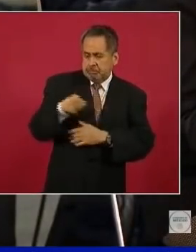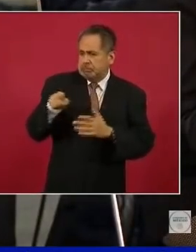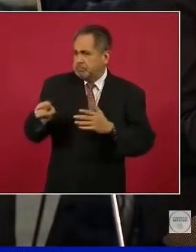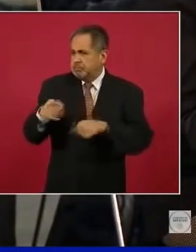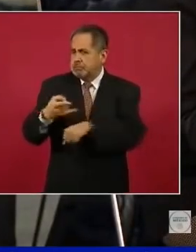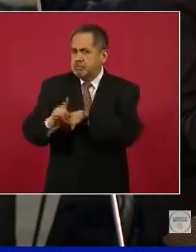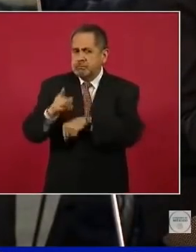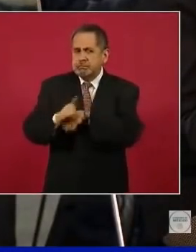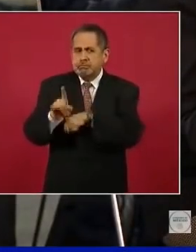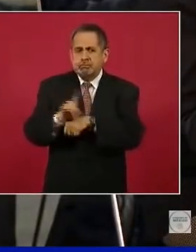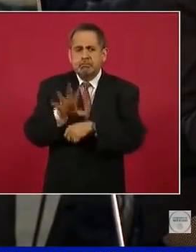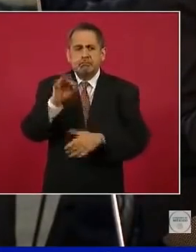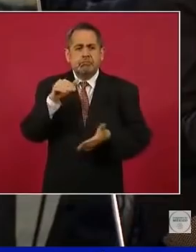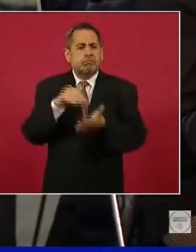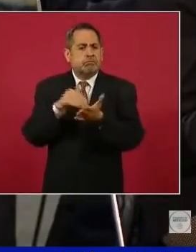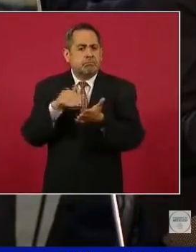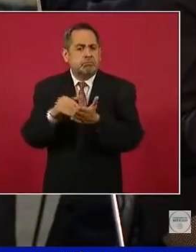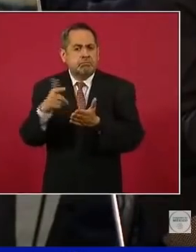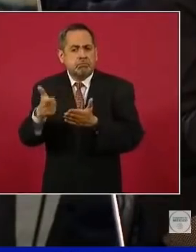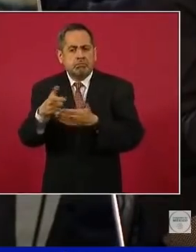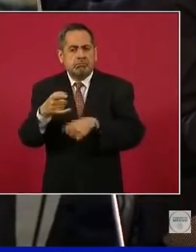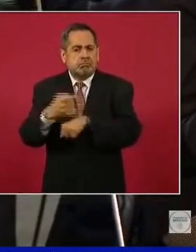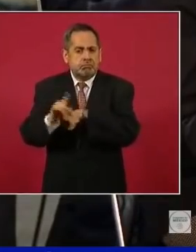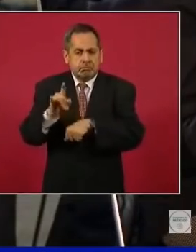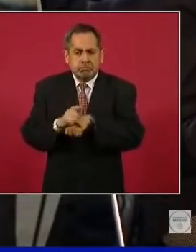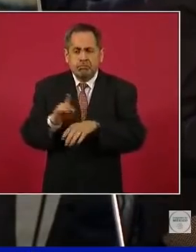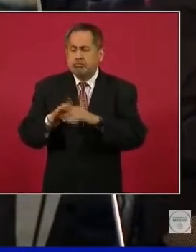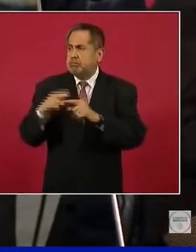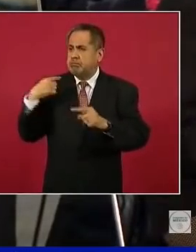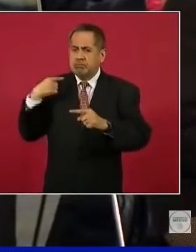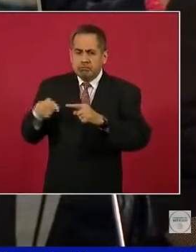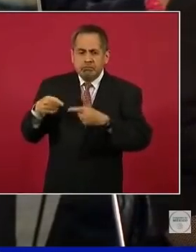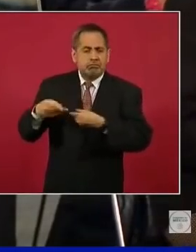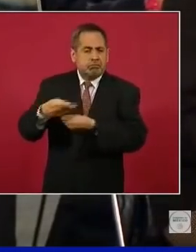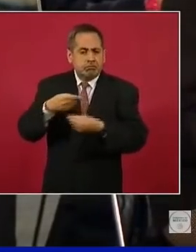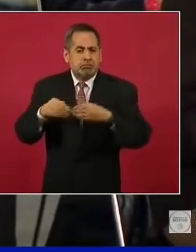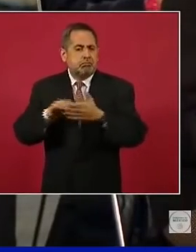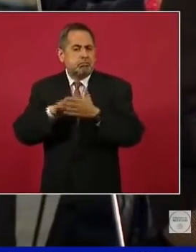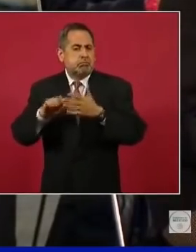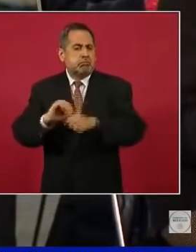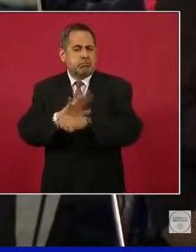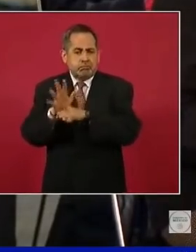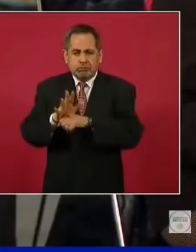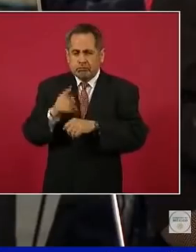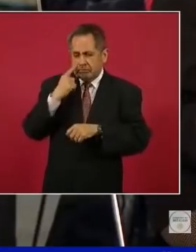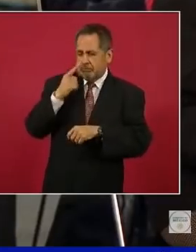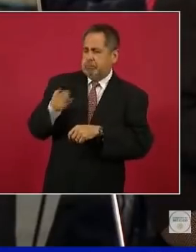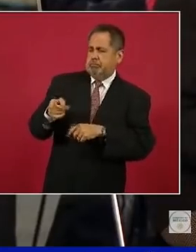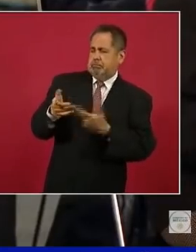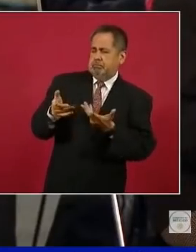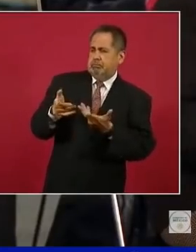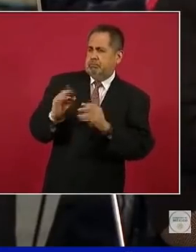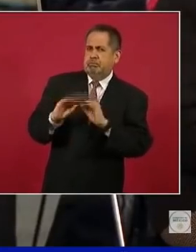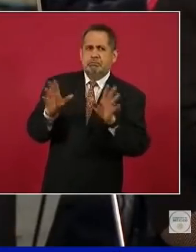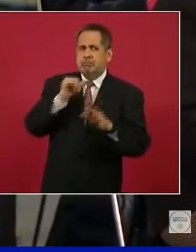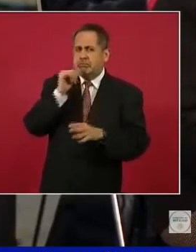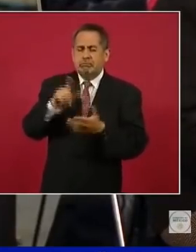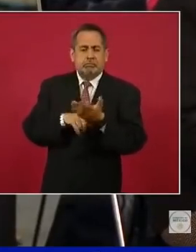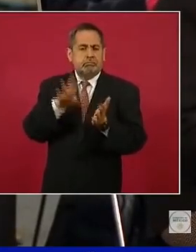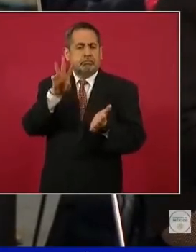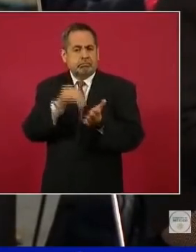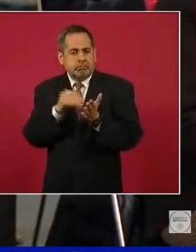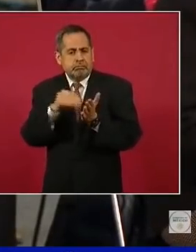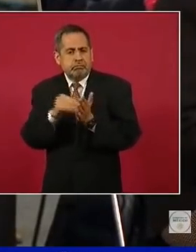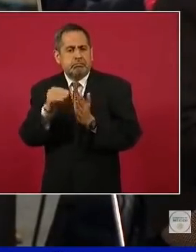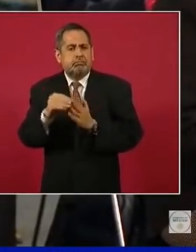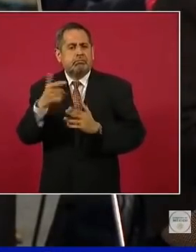de 40,000 millones de pesos en obras transaccionales. En el caso de la pandemia, por ejemplo, no se han aclarado 3,000 millones